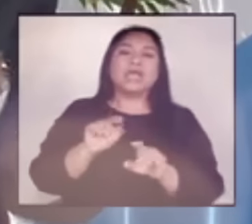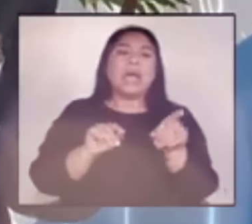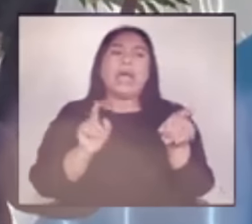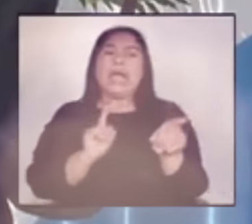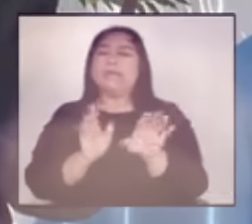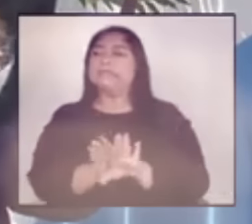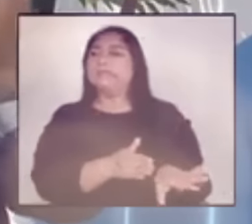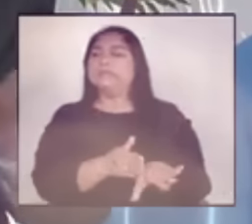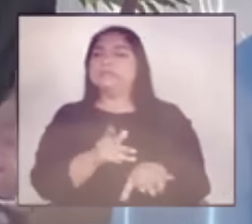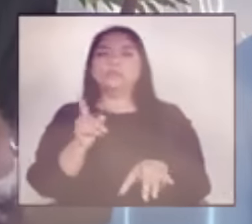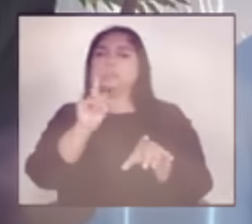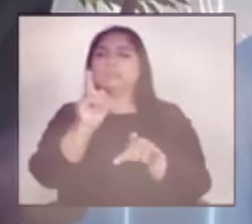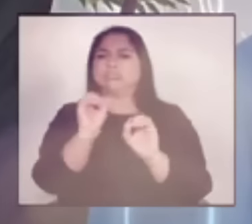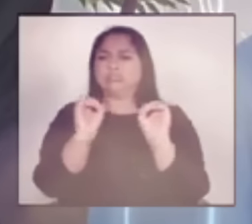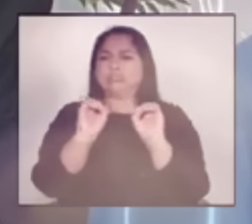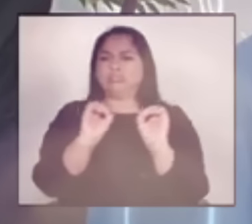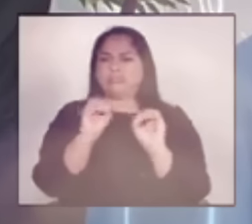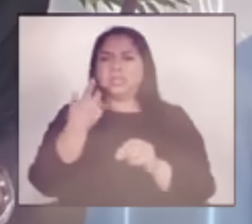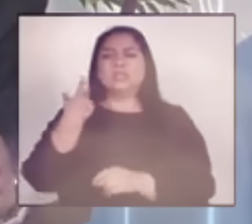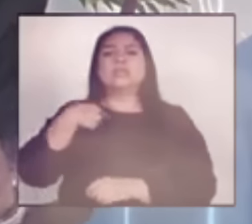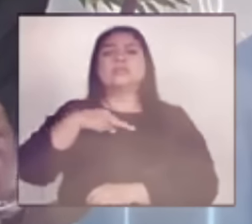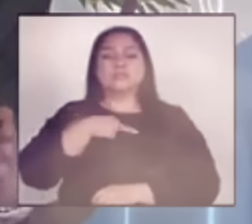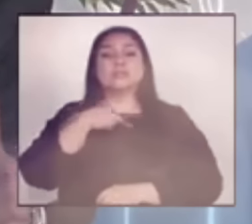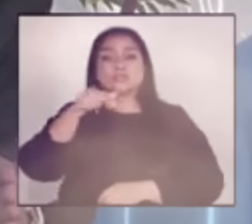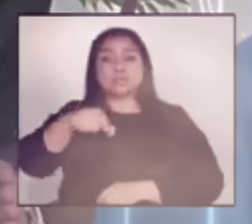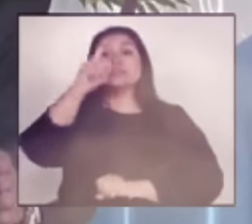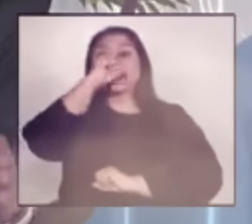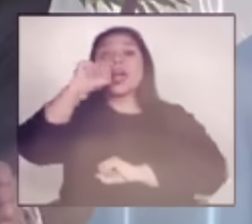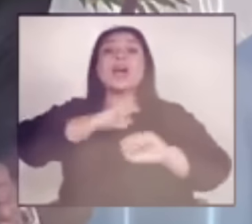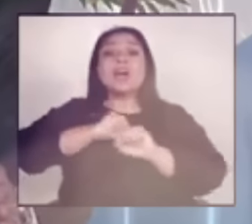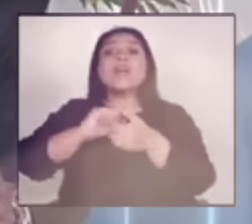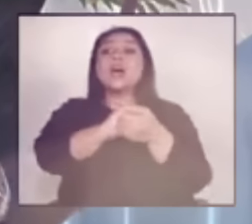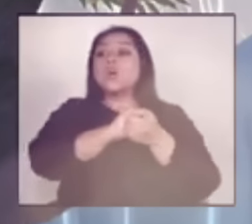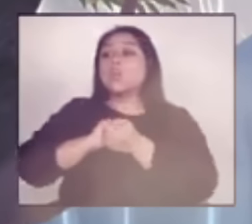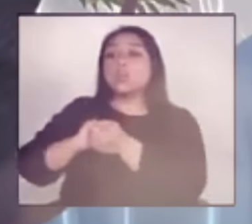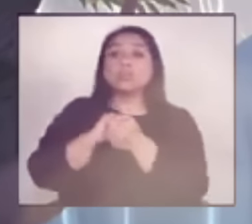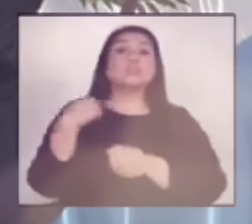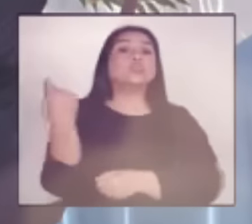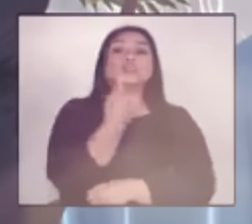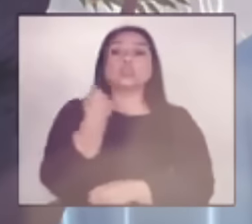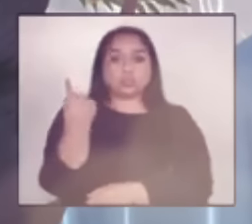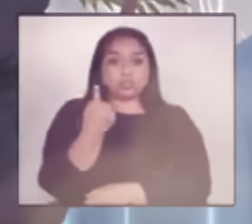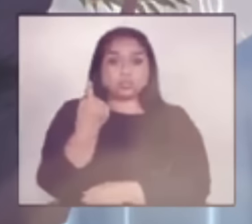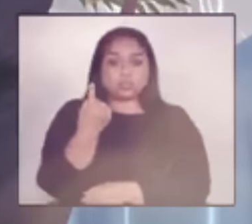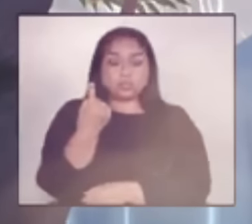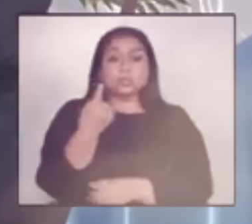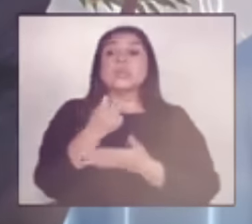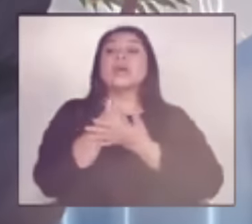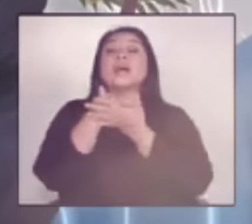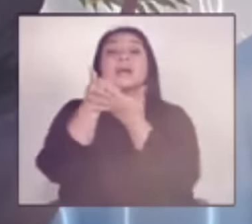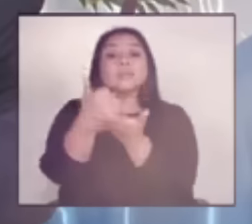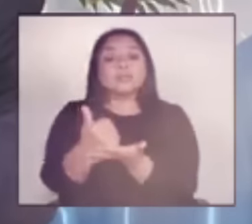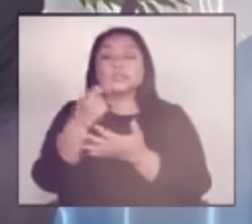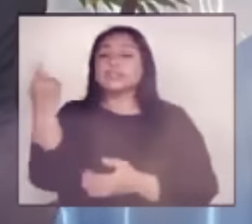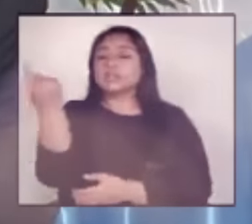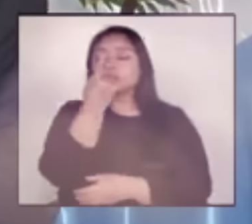ni estamos ofreciendo nada más que trabajar con todos sin distinción en beneficio de toda